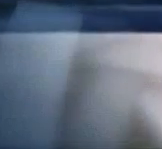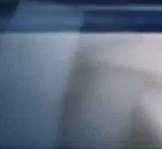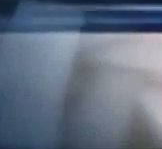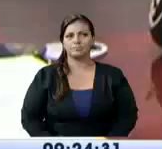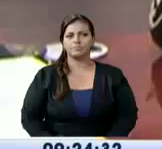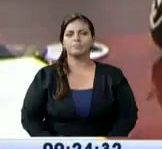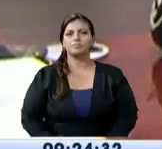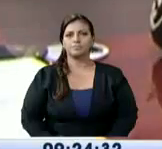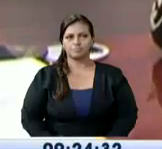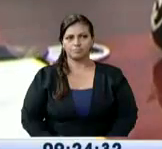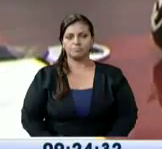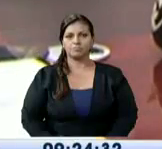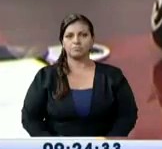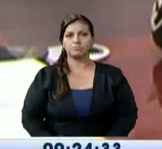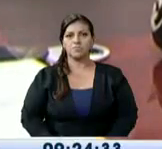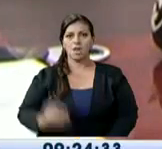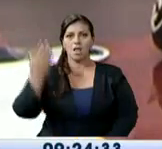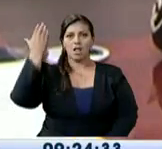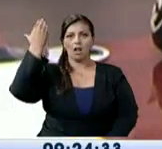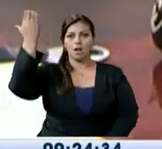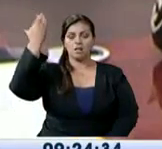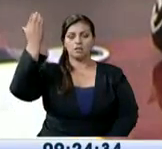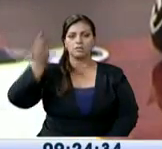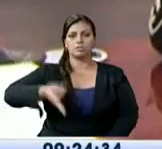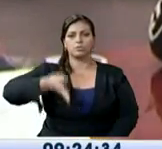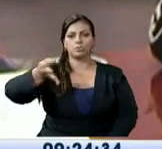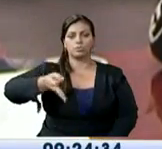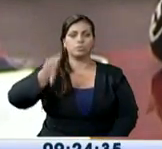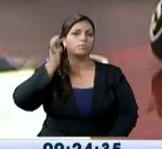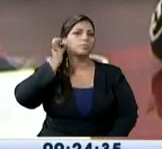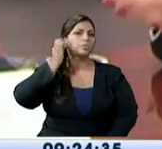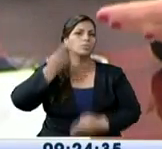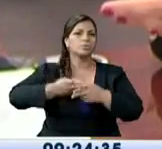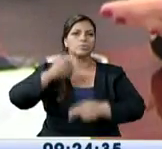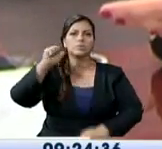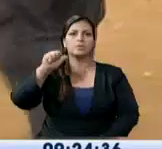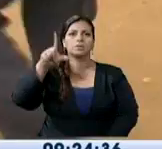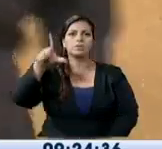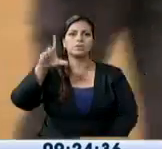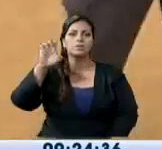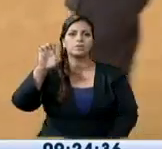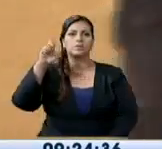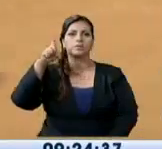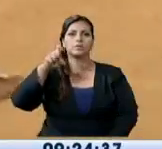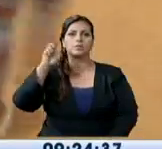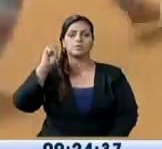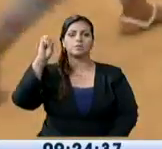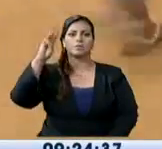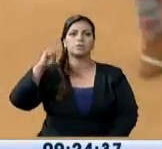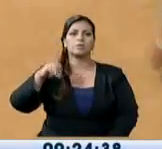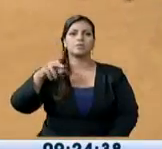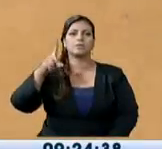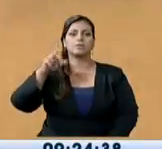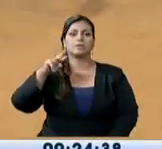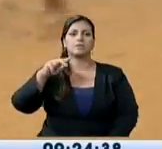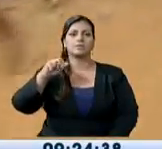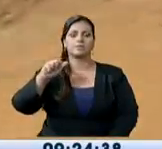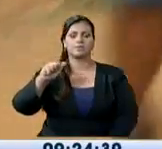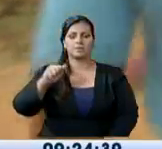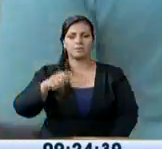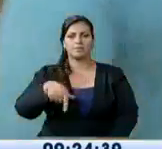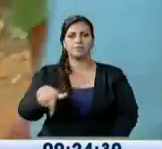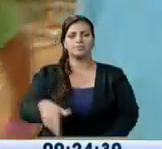Con su decisión firme se mantiene la alcaldesa de Durán, Alexandra Arce, luego de los desmanes ocasionados en la cooperativa Valparaíso